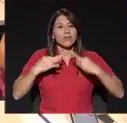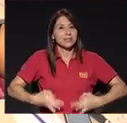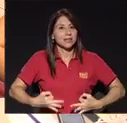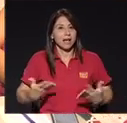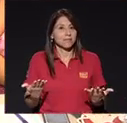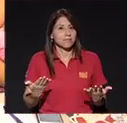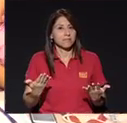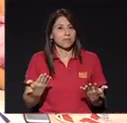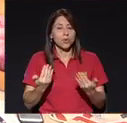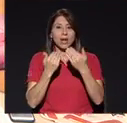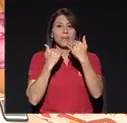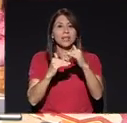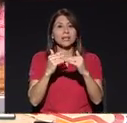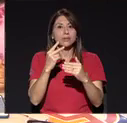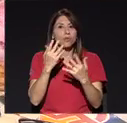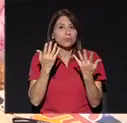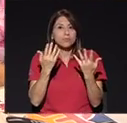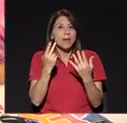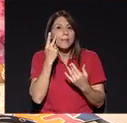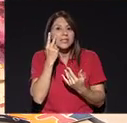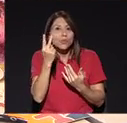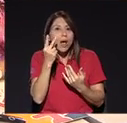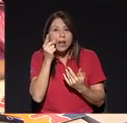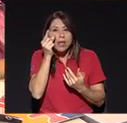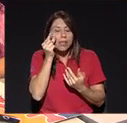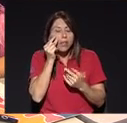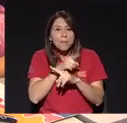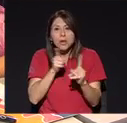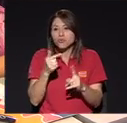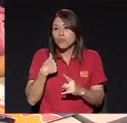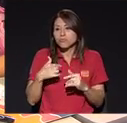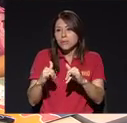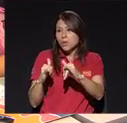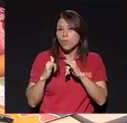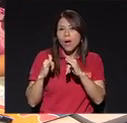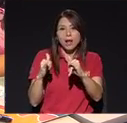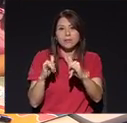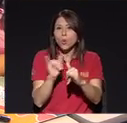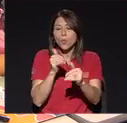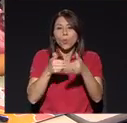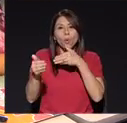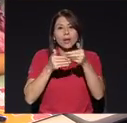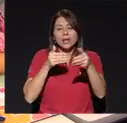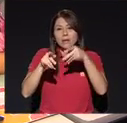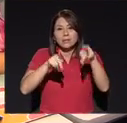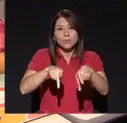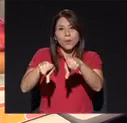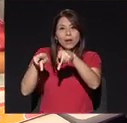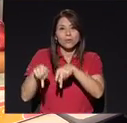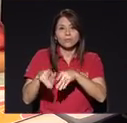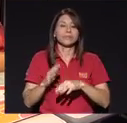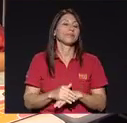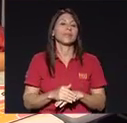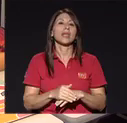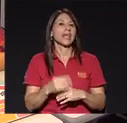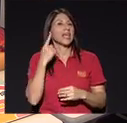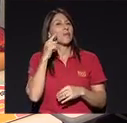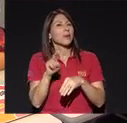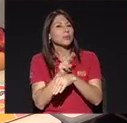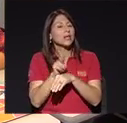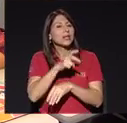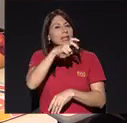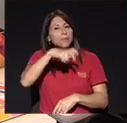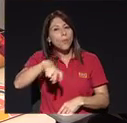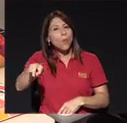física, una limitación visual, pero de ahí soy tal igual como cualquier ser humano. Y en la parte